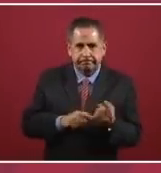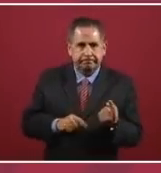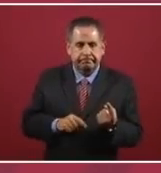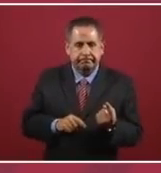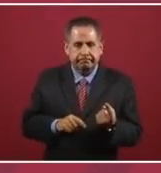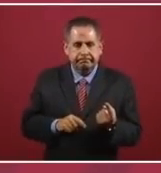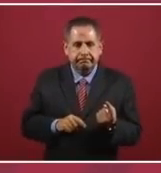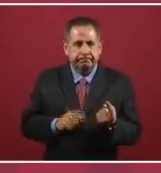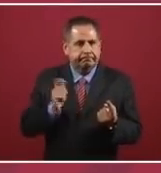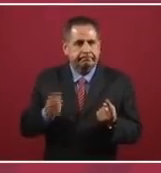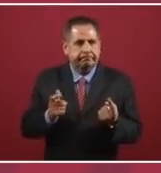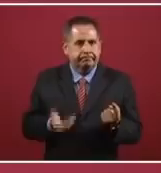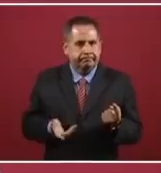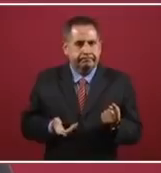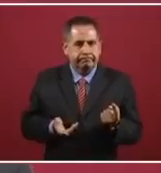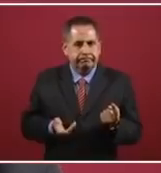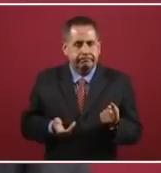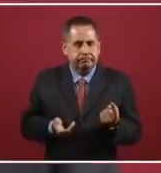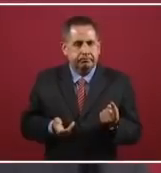que